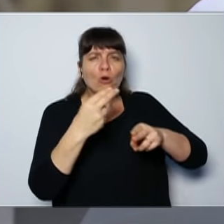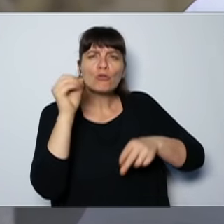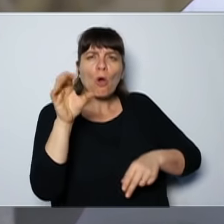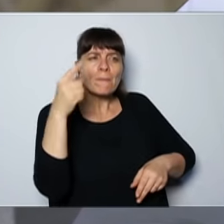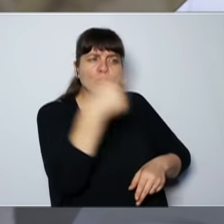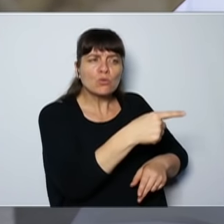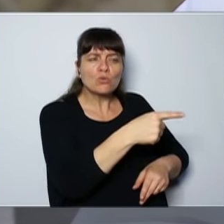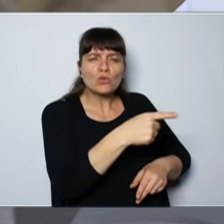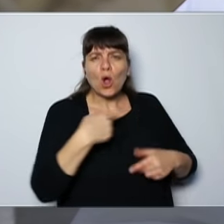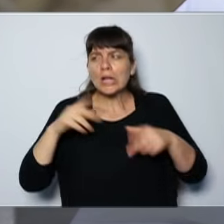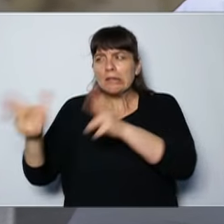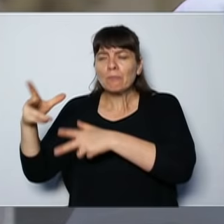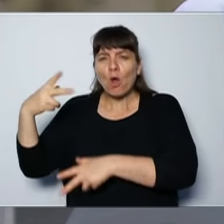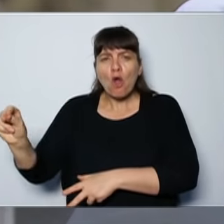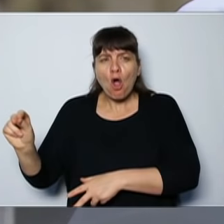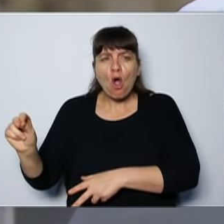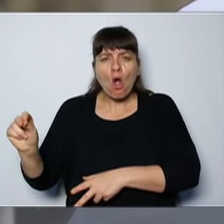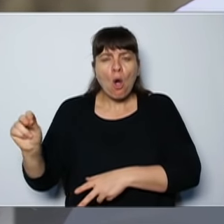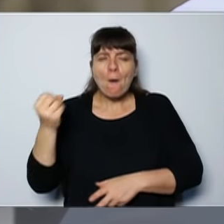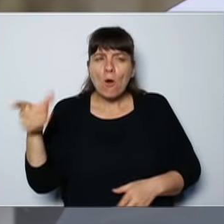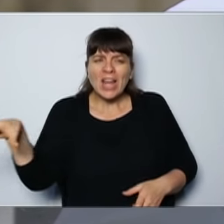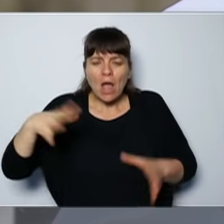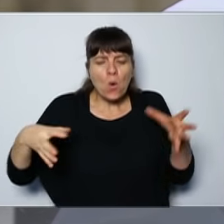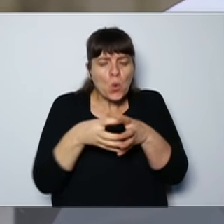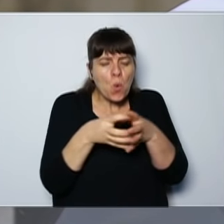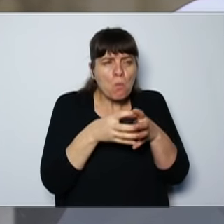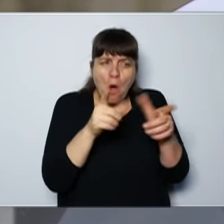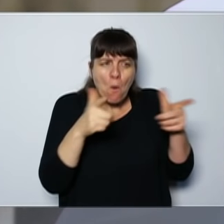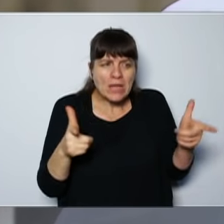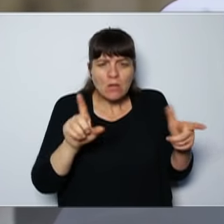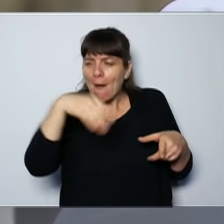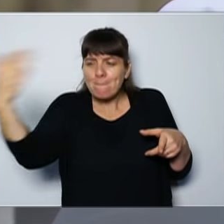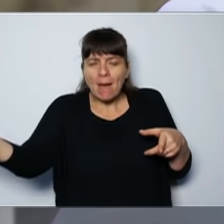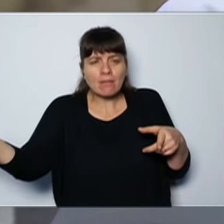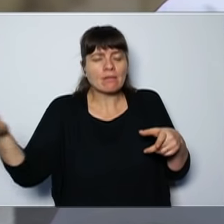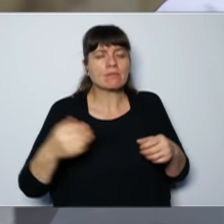y hemos tratado de impedírselo porque no es de los nuestros.